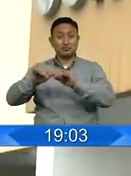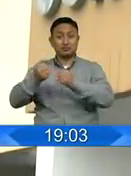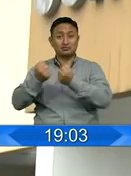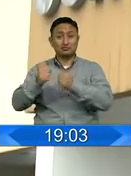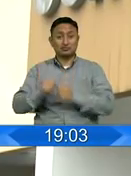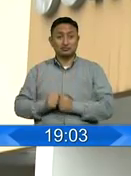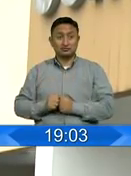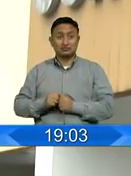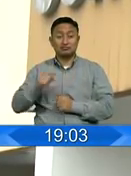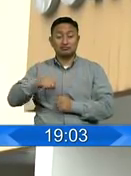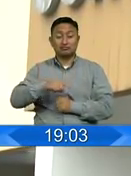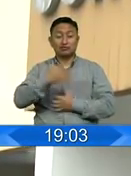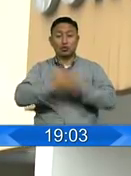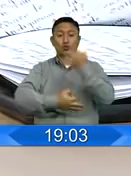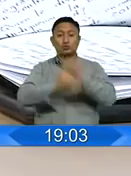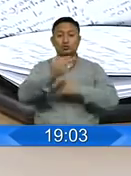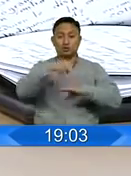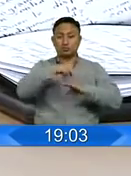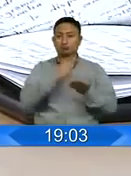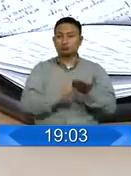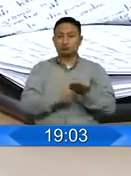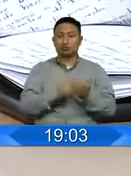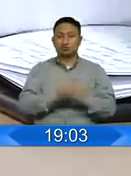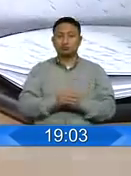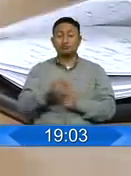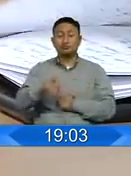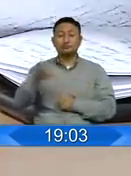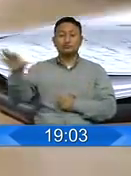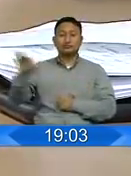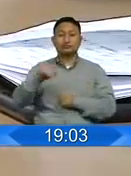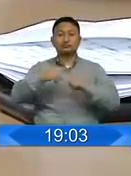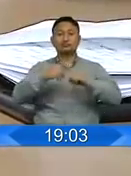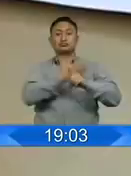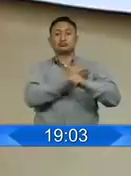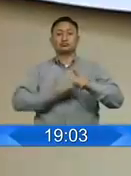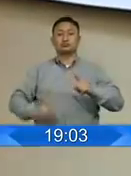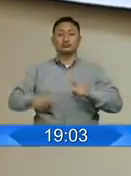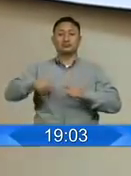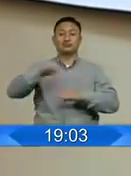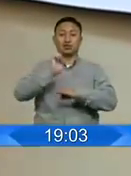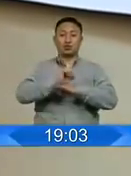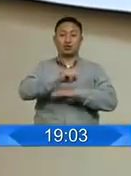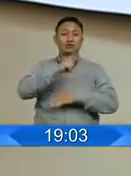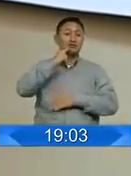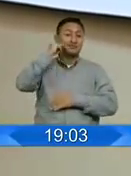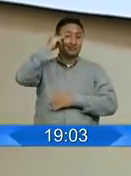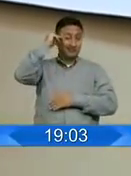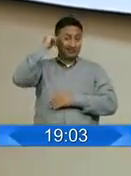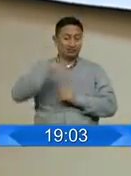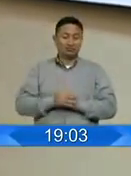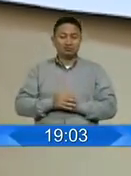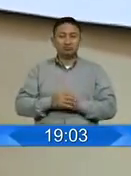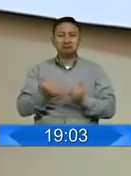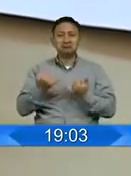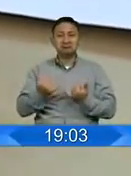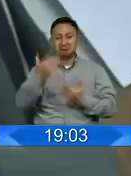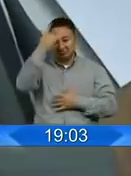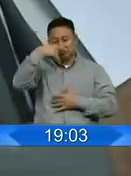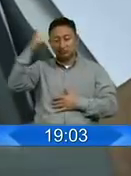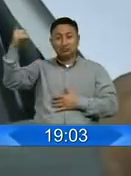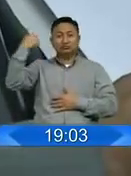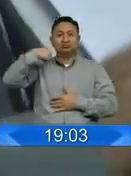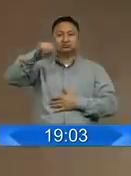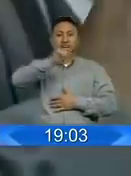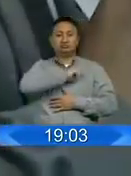en la Corte Nacional de Justicia y en él se vincula también al expresidente de la República, Rafael Correa. Con esta decisión desde España